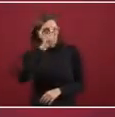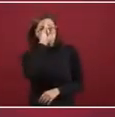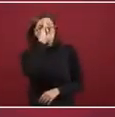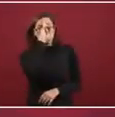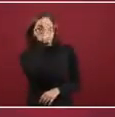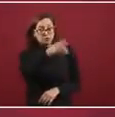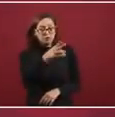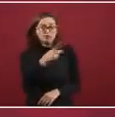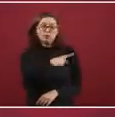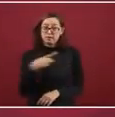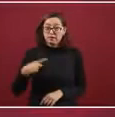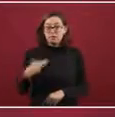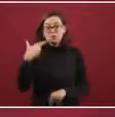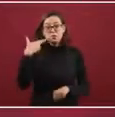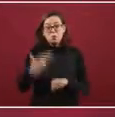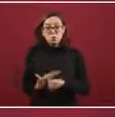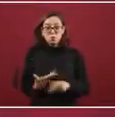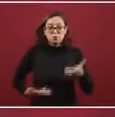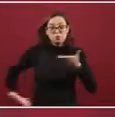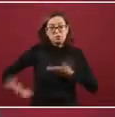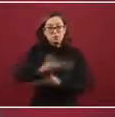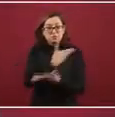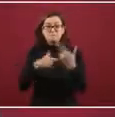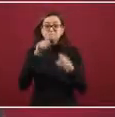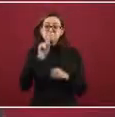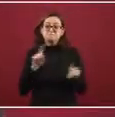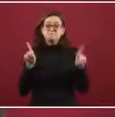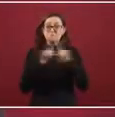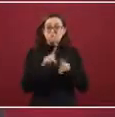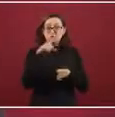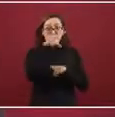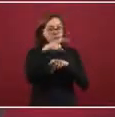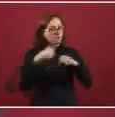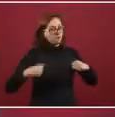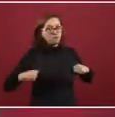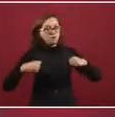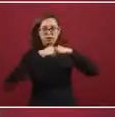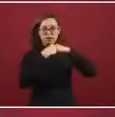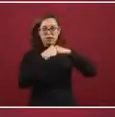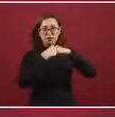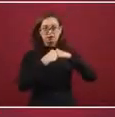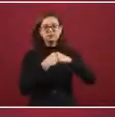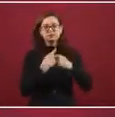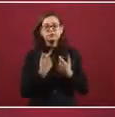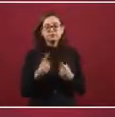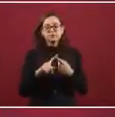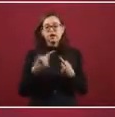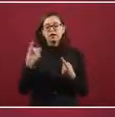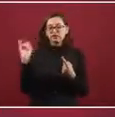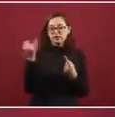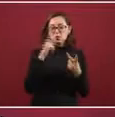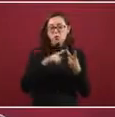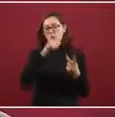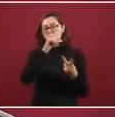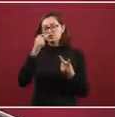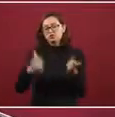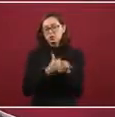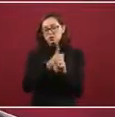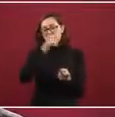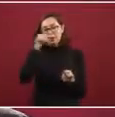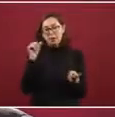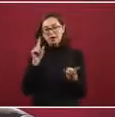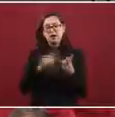pedimos corresponsabilidad y que ellos puedan actuar en esos puntos fronterizos que paso a señalar: Tijuana, Ciudad Juárez, Nuevo Laredo,